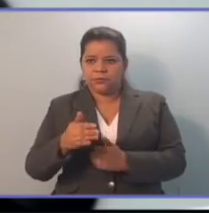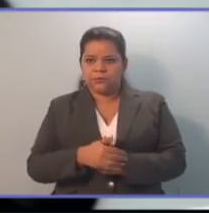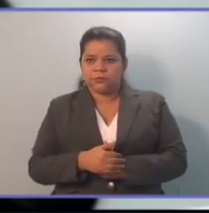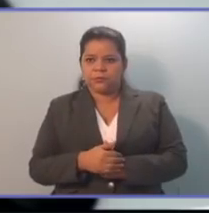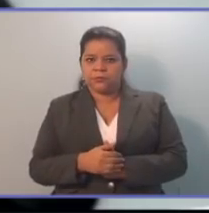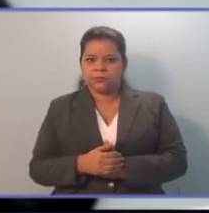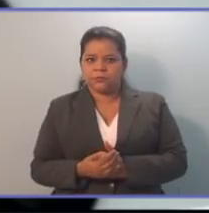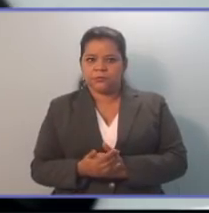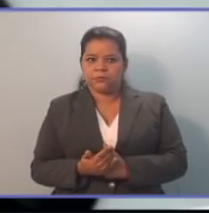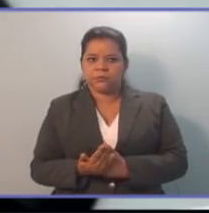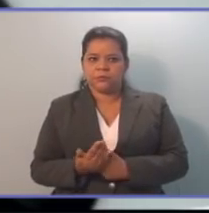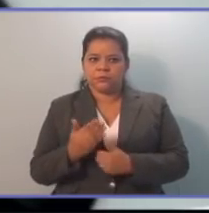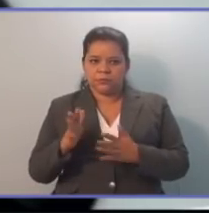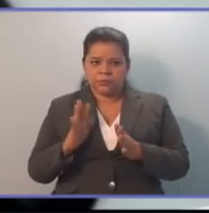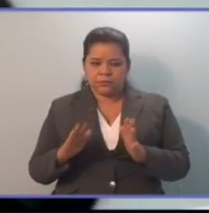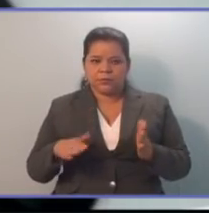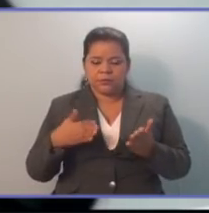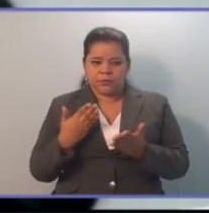que se quedó atrasada.